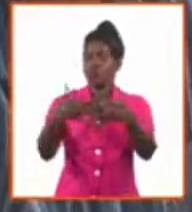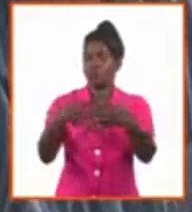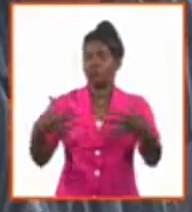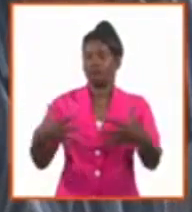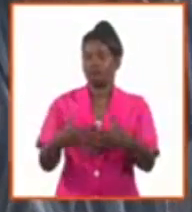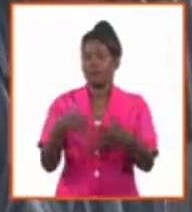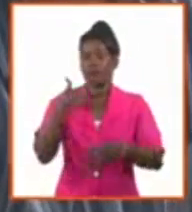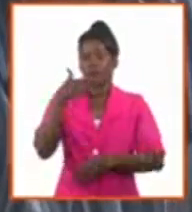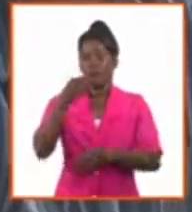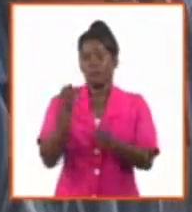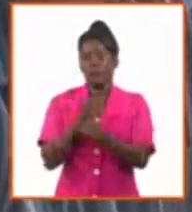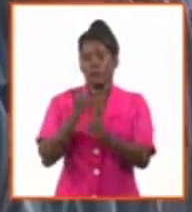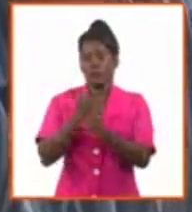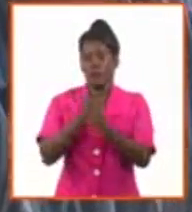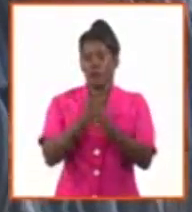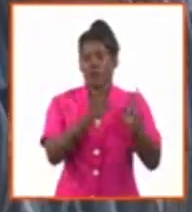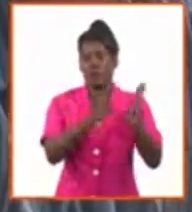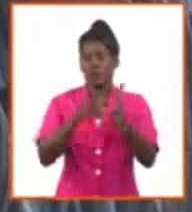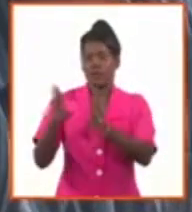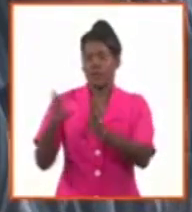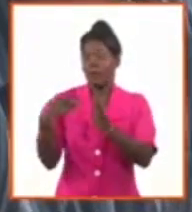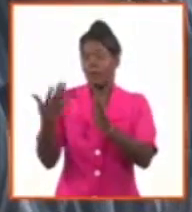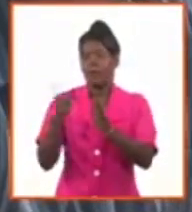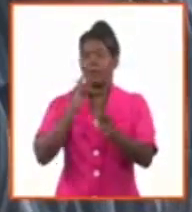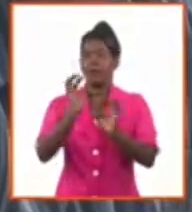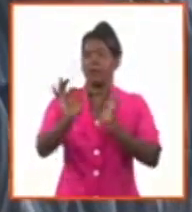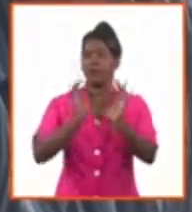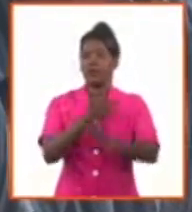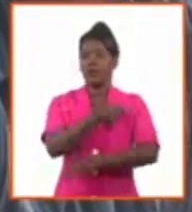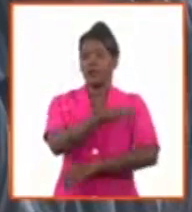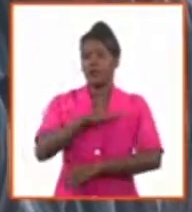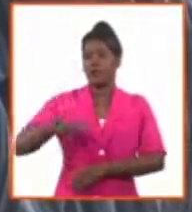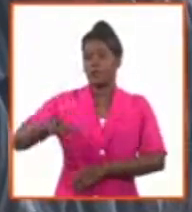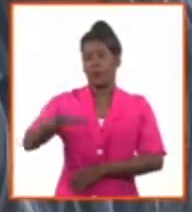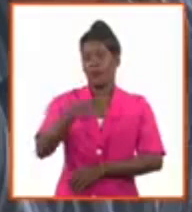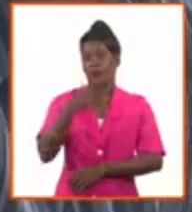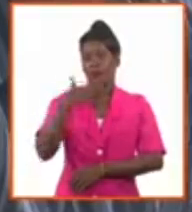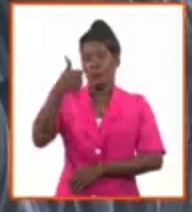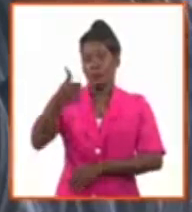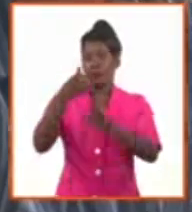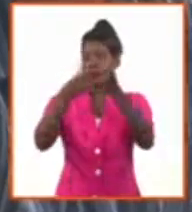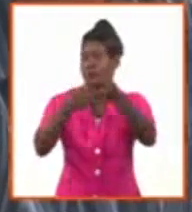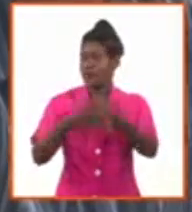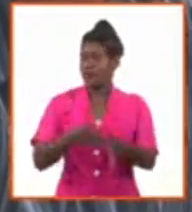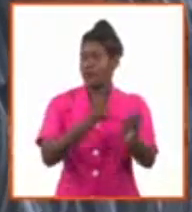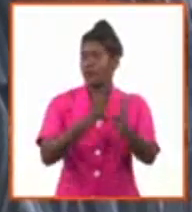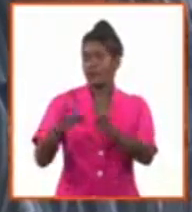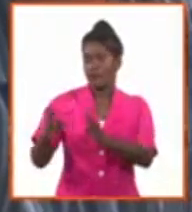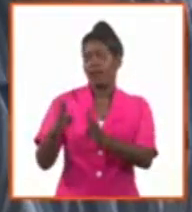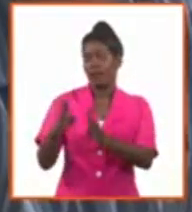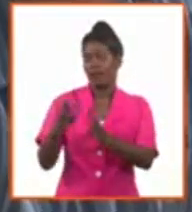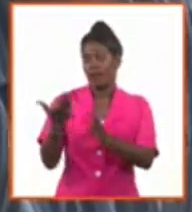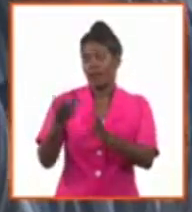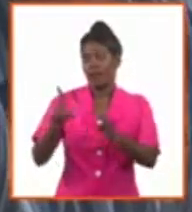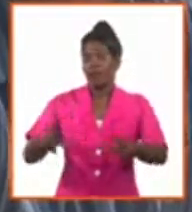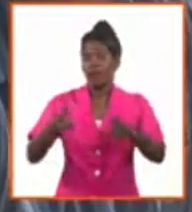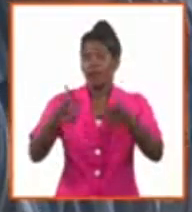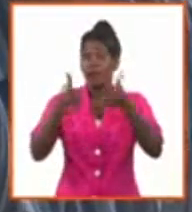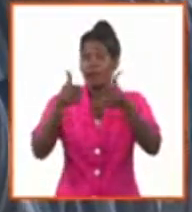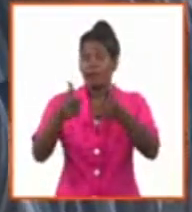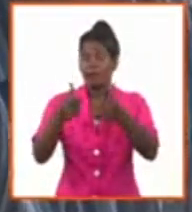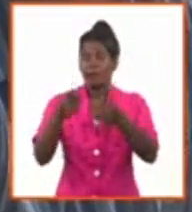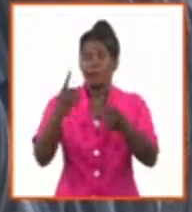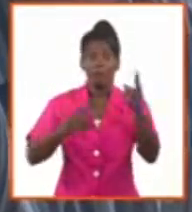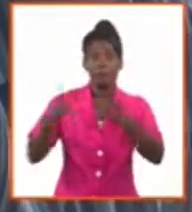las estructuras que nosotros tenemos en función de proteger a la población y de mantener una comunicación permanente para